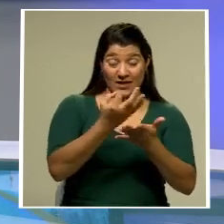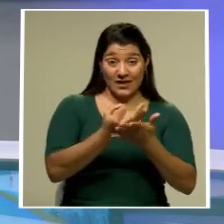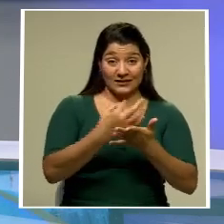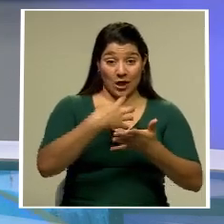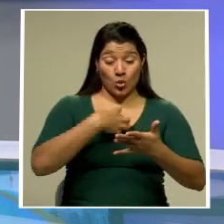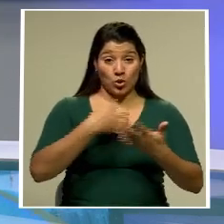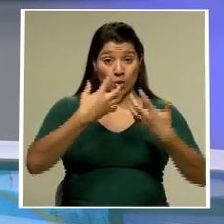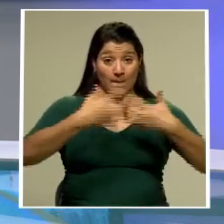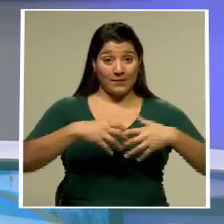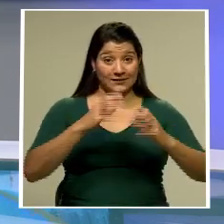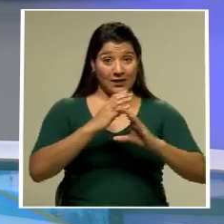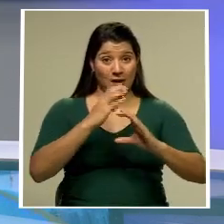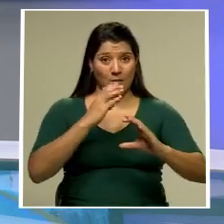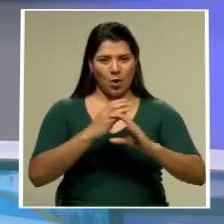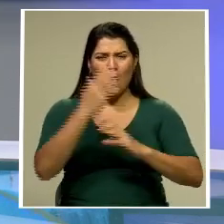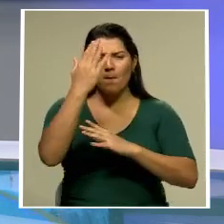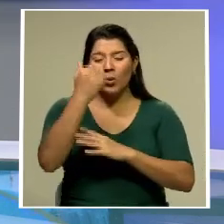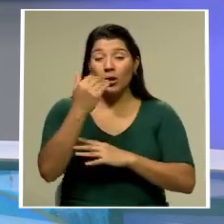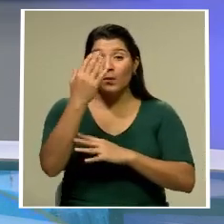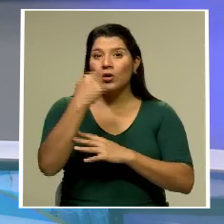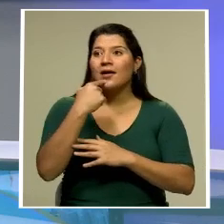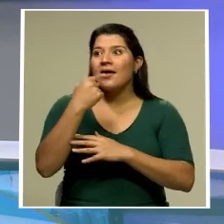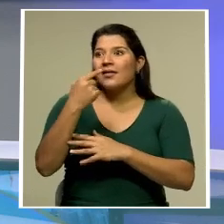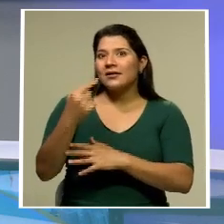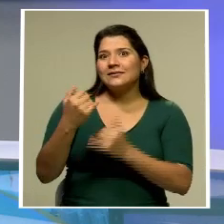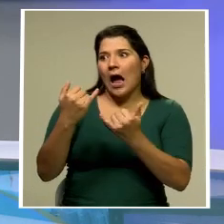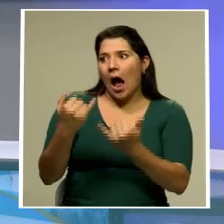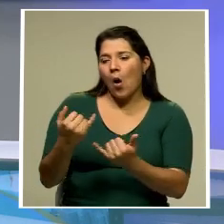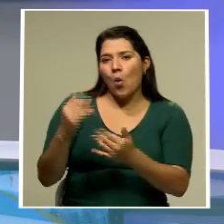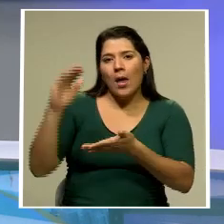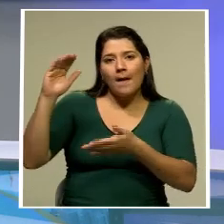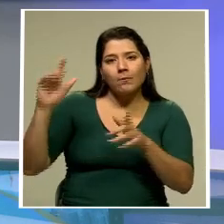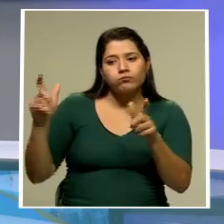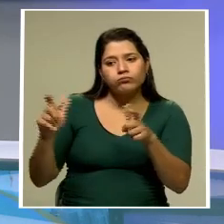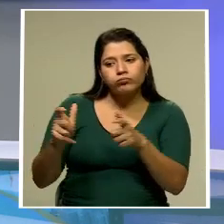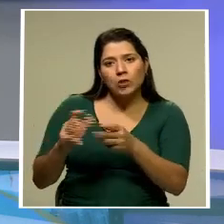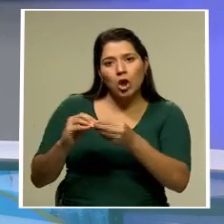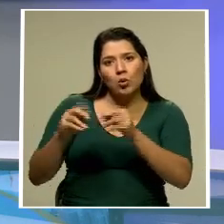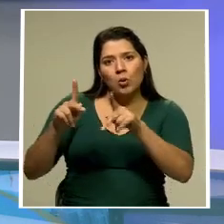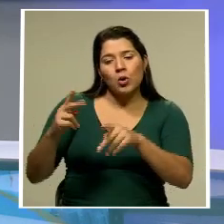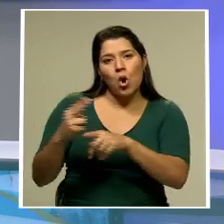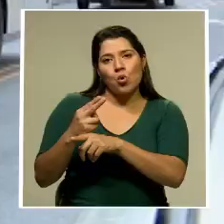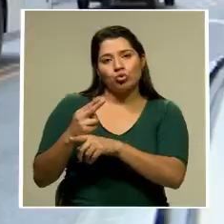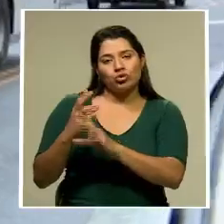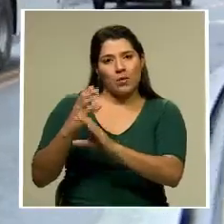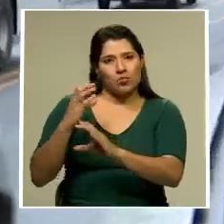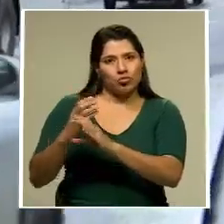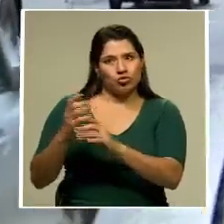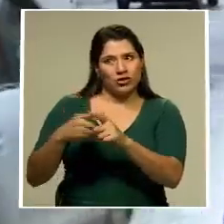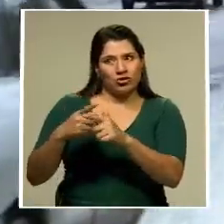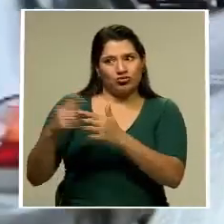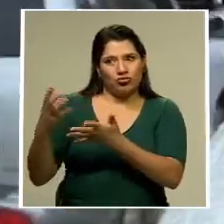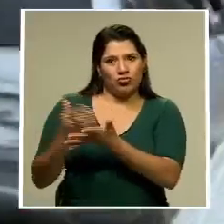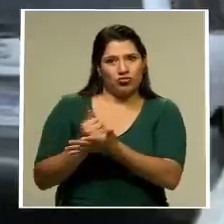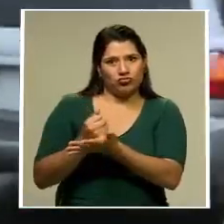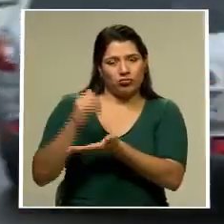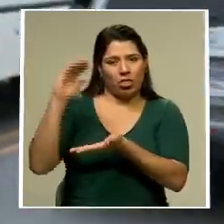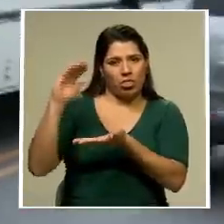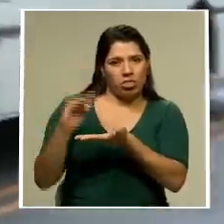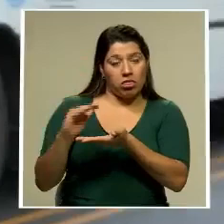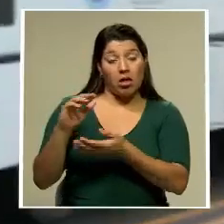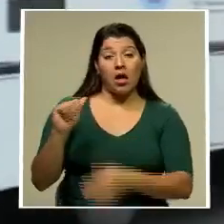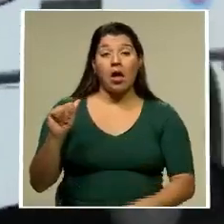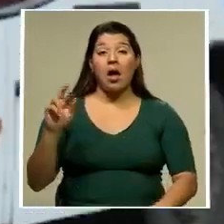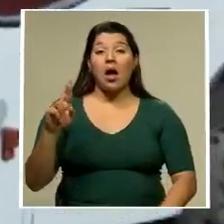que alegan haber visto disminuidos sus ingresos por la pandemia. La Autoridad Reguladora de los